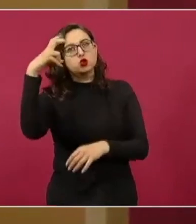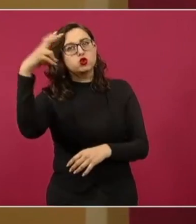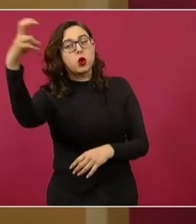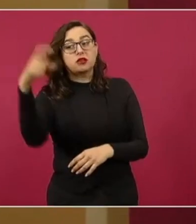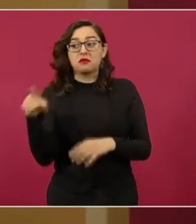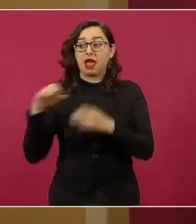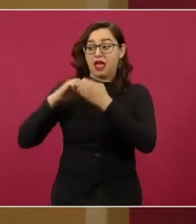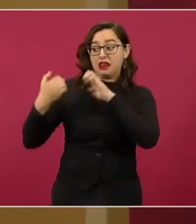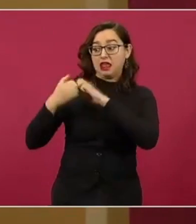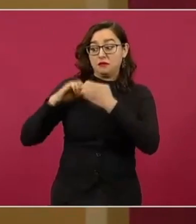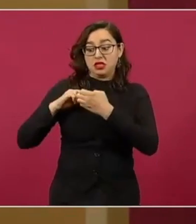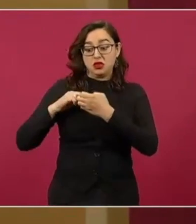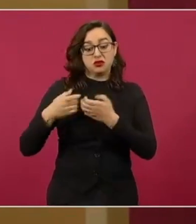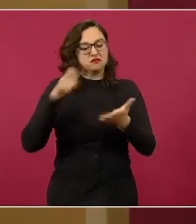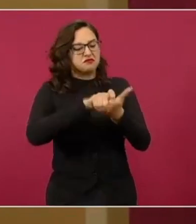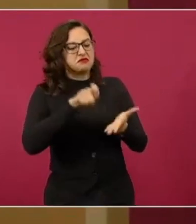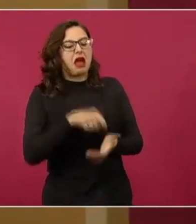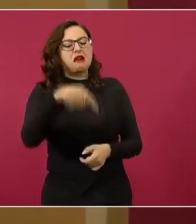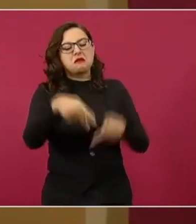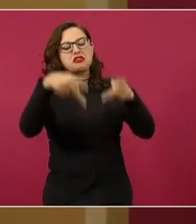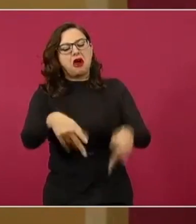aquí yace un loco.